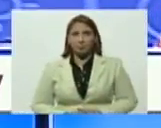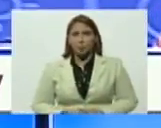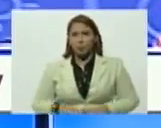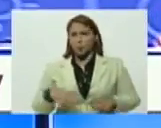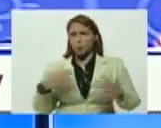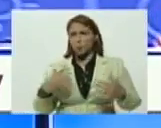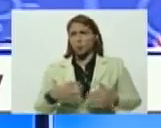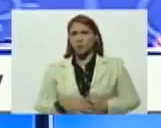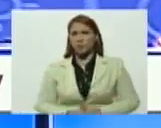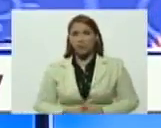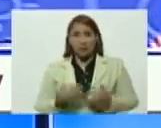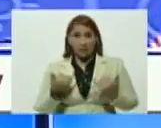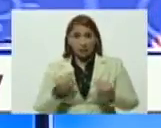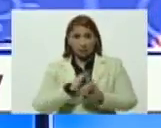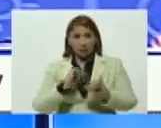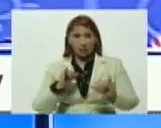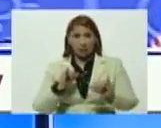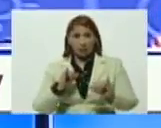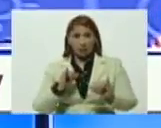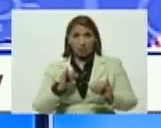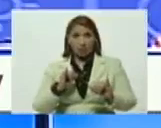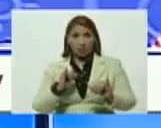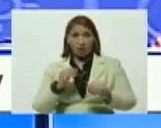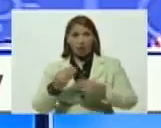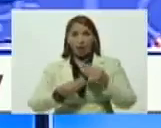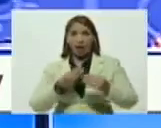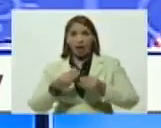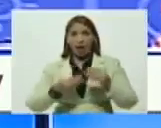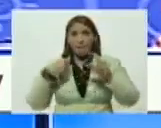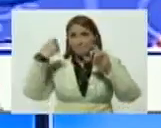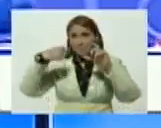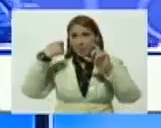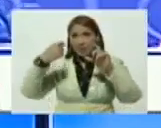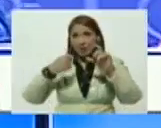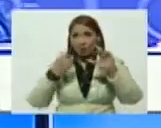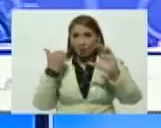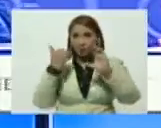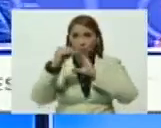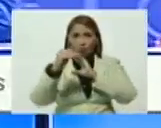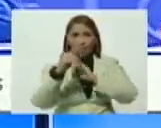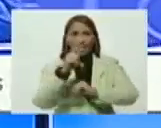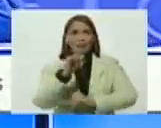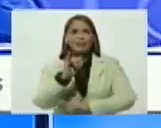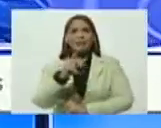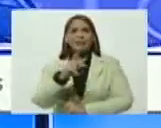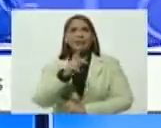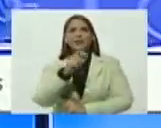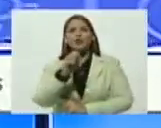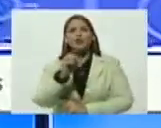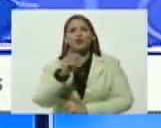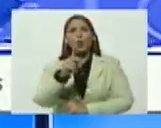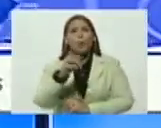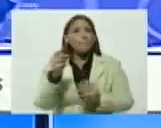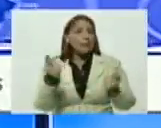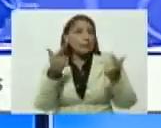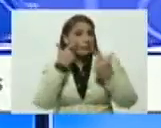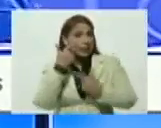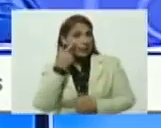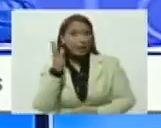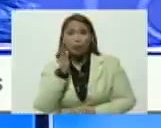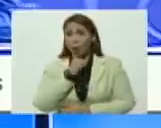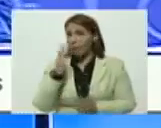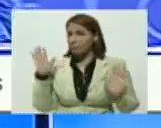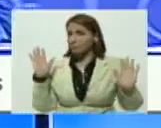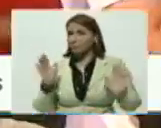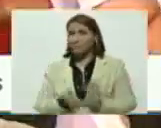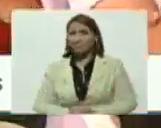Demasiado. Ahora cuando terminemos me voy a parar ahí, vamos a hacer un videito para TikTok. Para que se pongan las pilas, pues, los que no tienen cuenta en